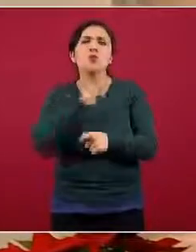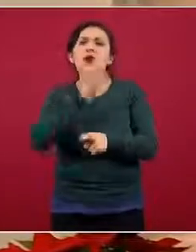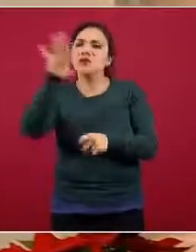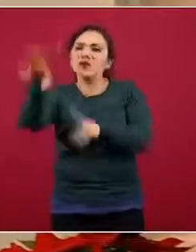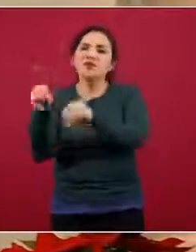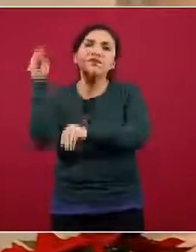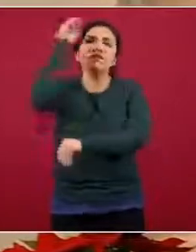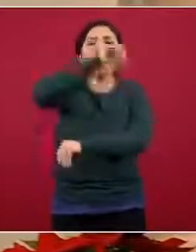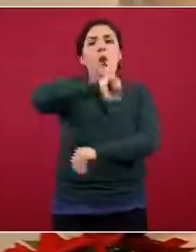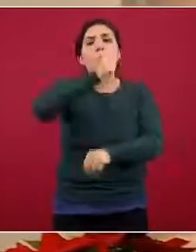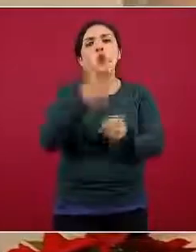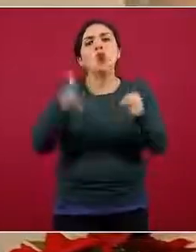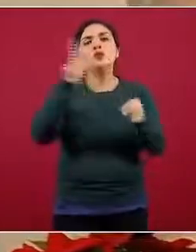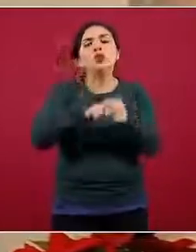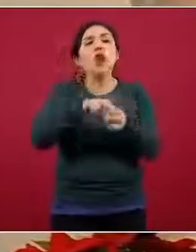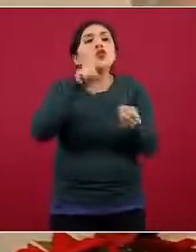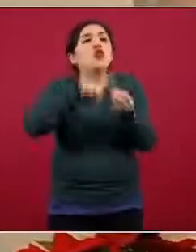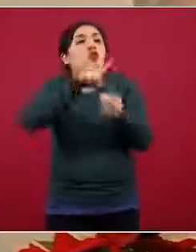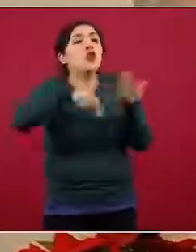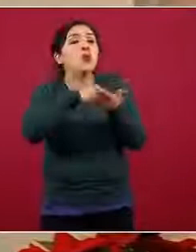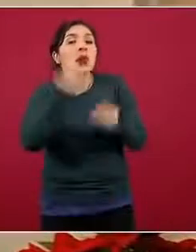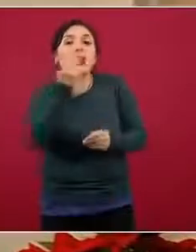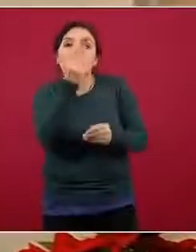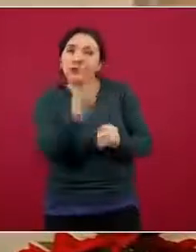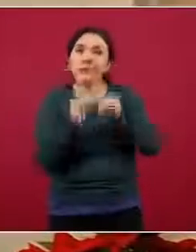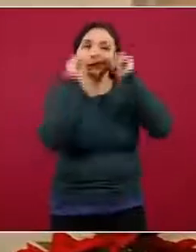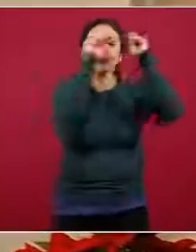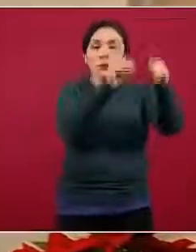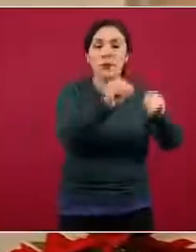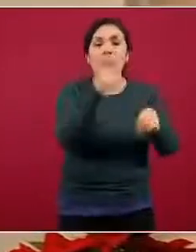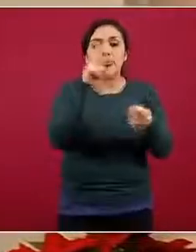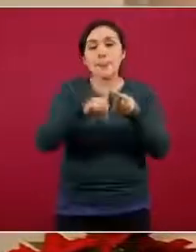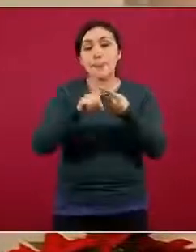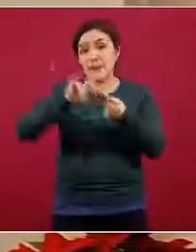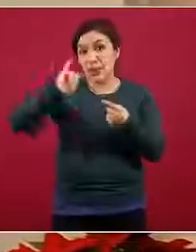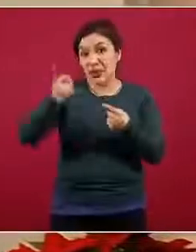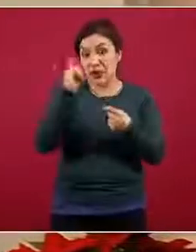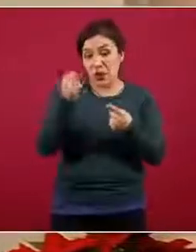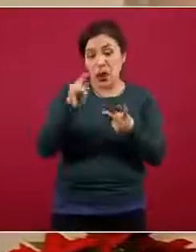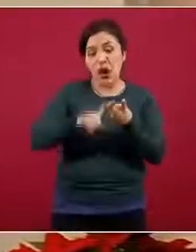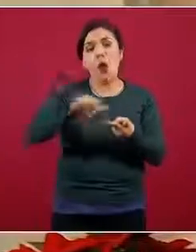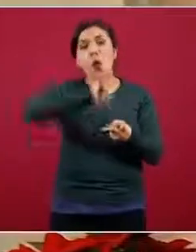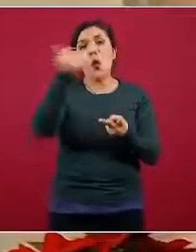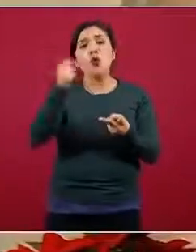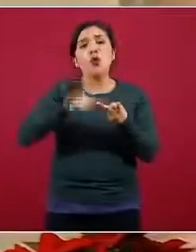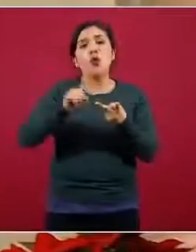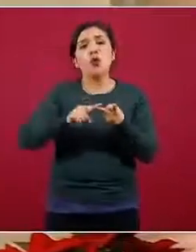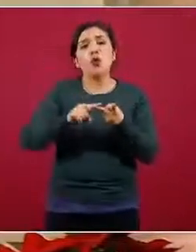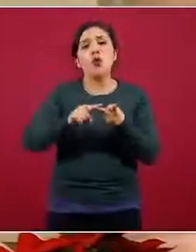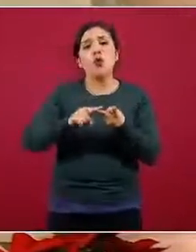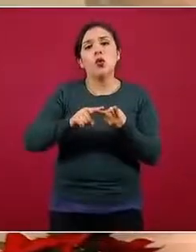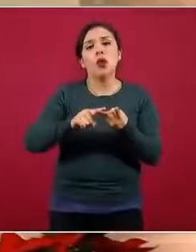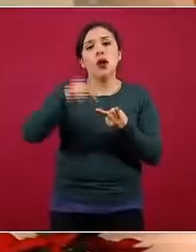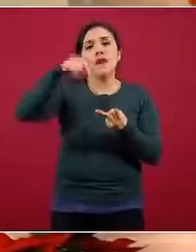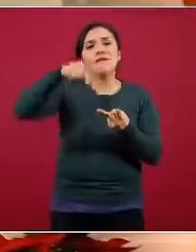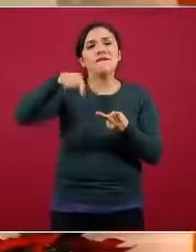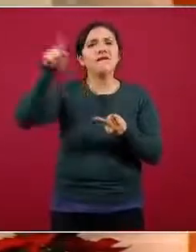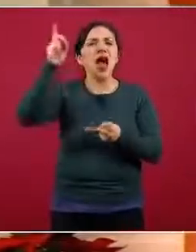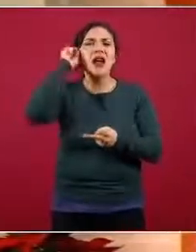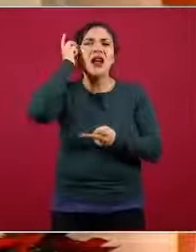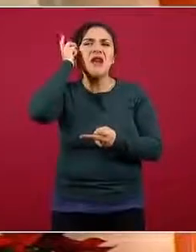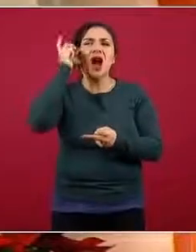estos hospitales móviles a donde más son necesarios. Uno se fue a Tijuana y otro se vino acá al